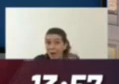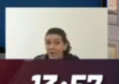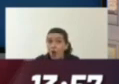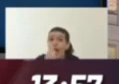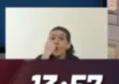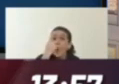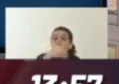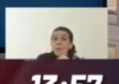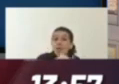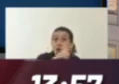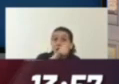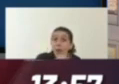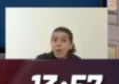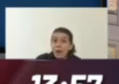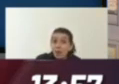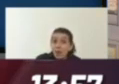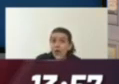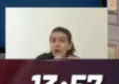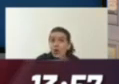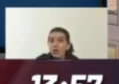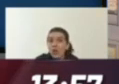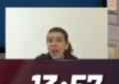millón de habitantes.